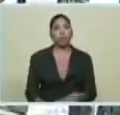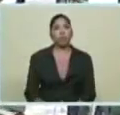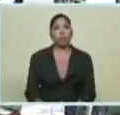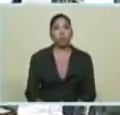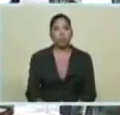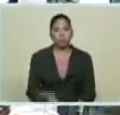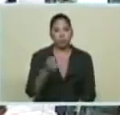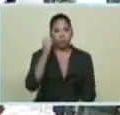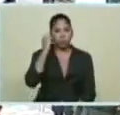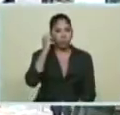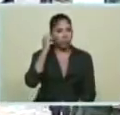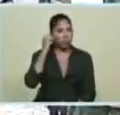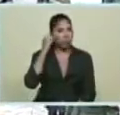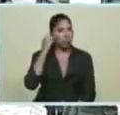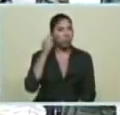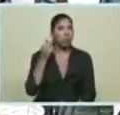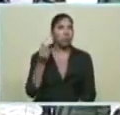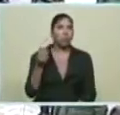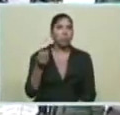Igualmente,